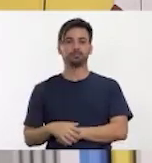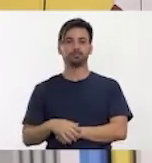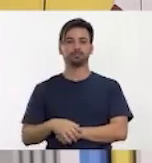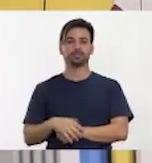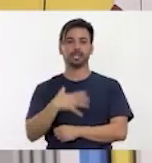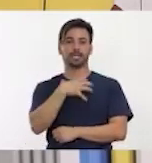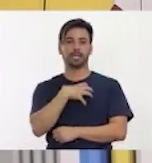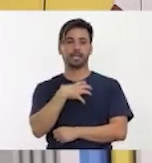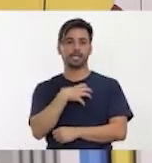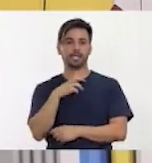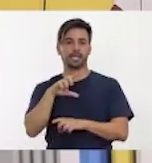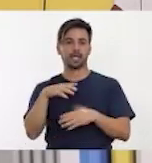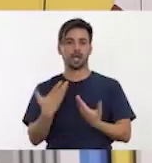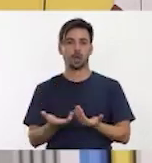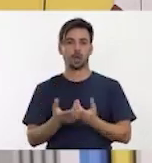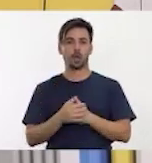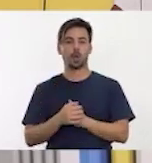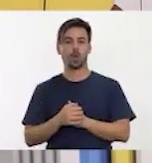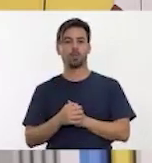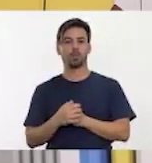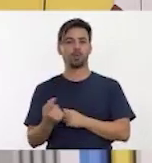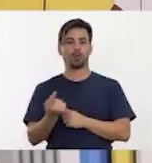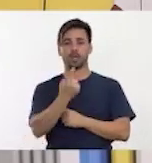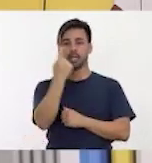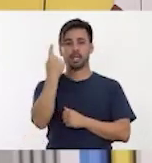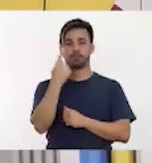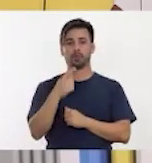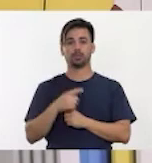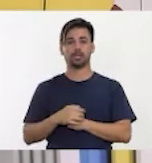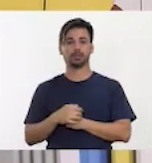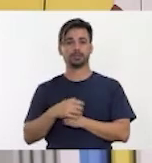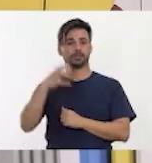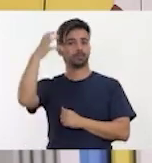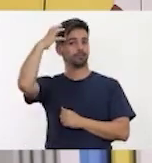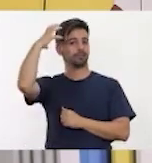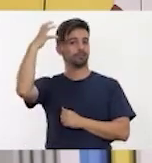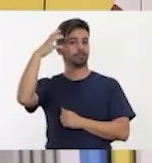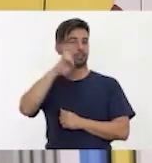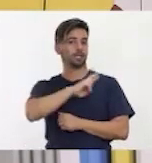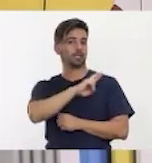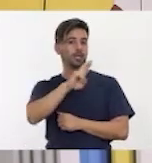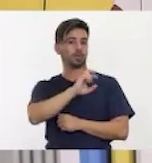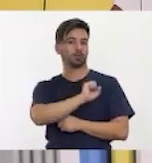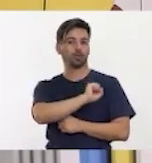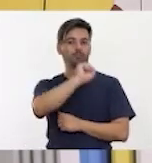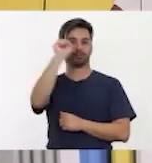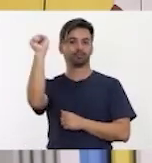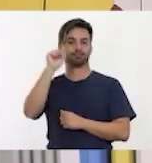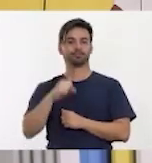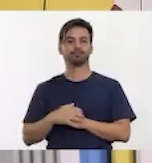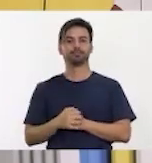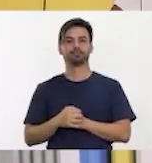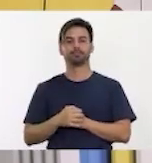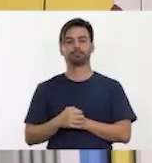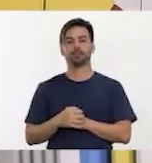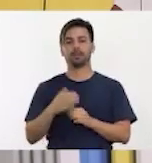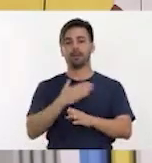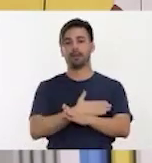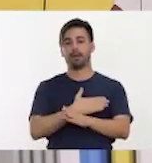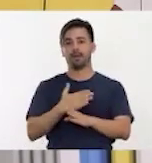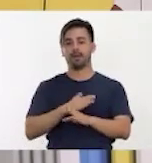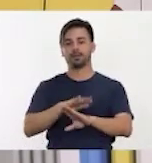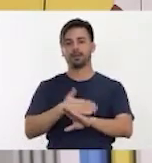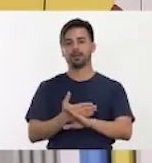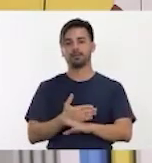del poder por la revolución hasta el momento en que se inicia el camino al socialismo.